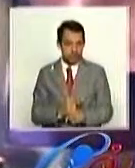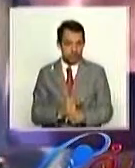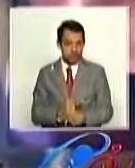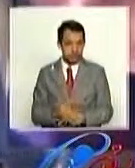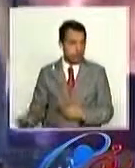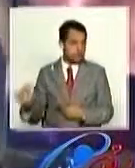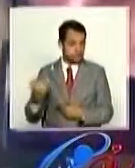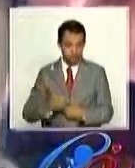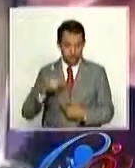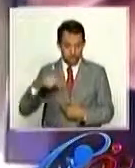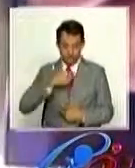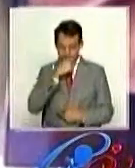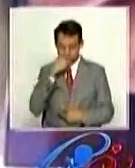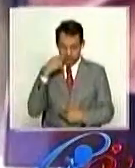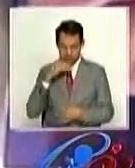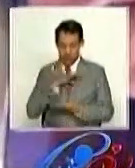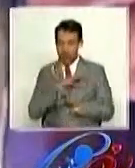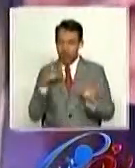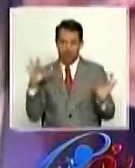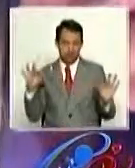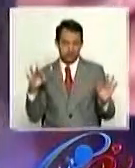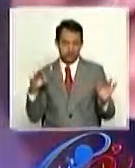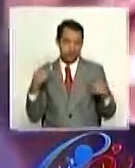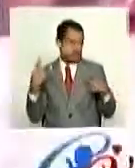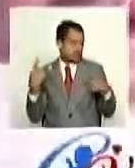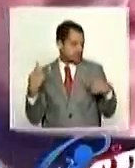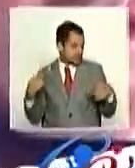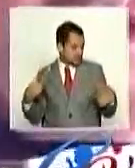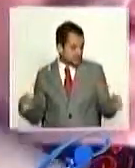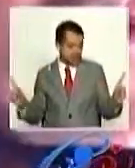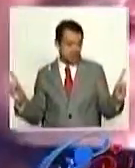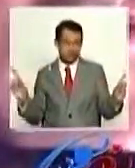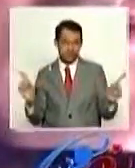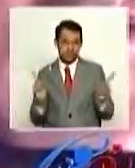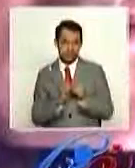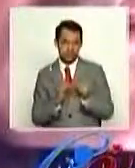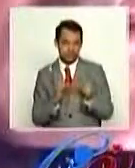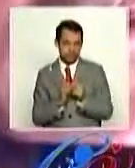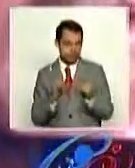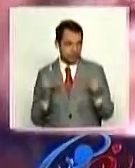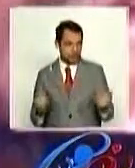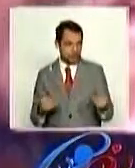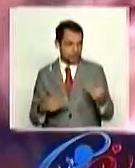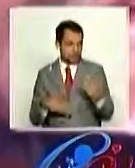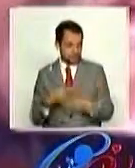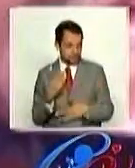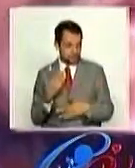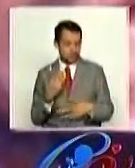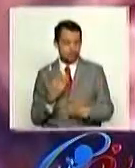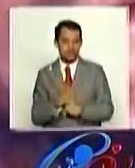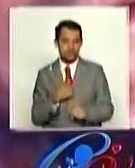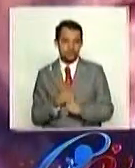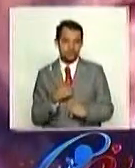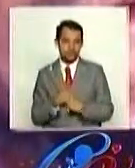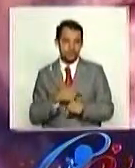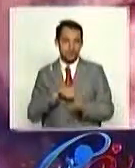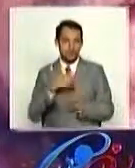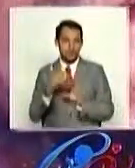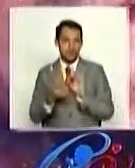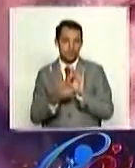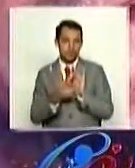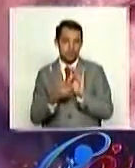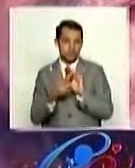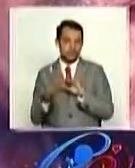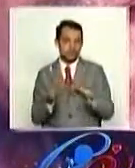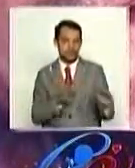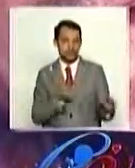por odontología, él venía a donde mí por otros motivos de consulta. Pero entonces empezamos a hacer el manejo integral. Este